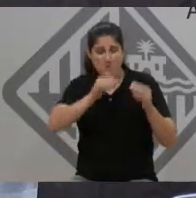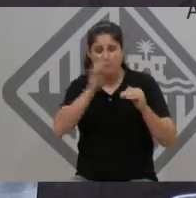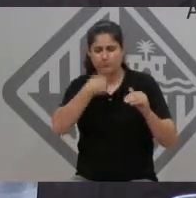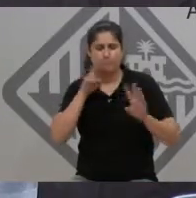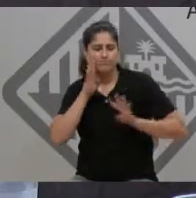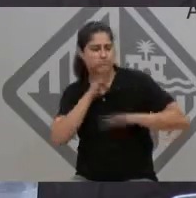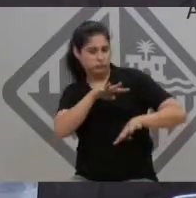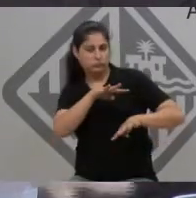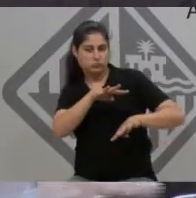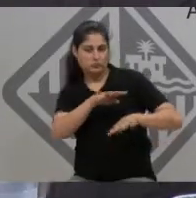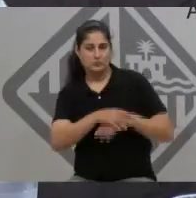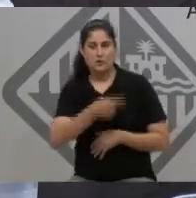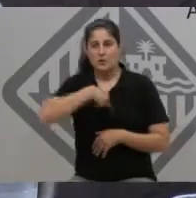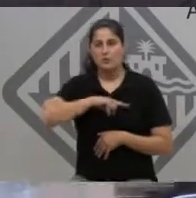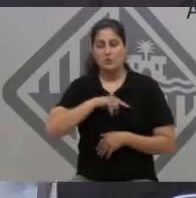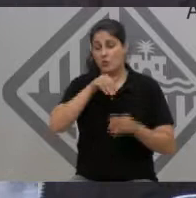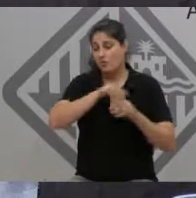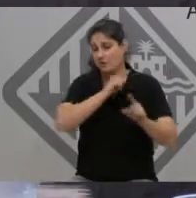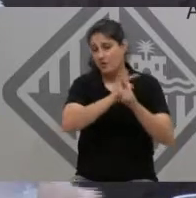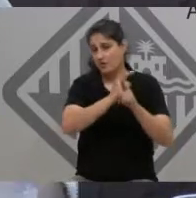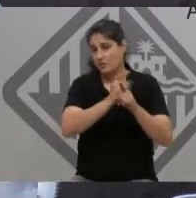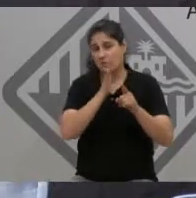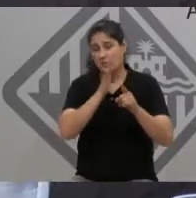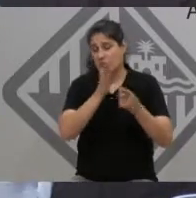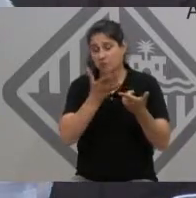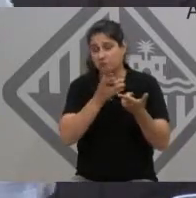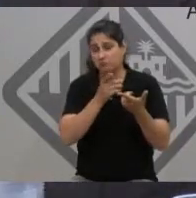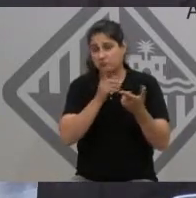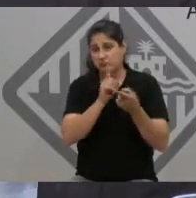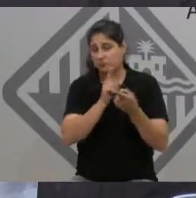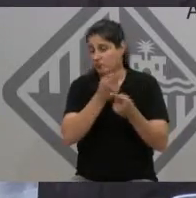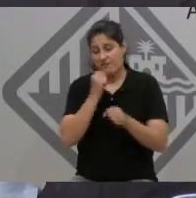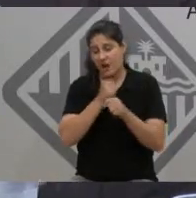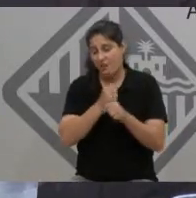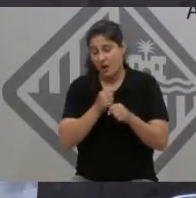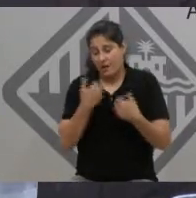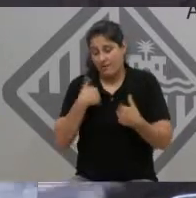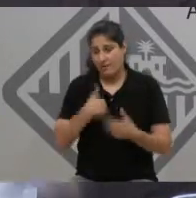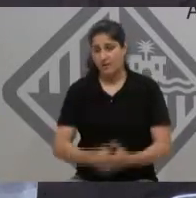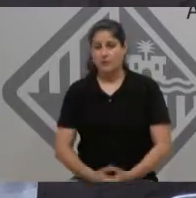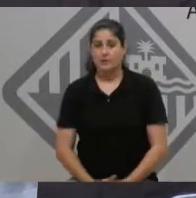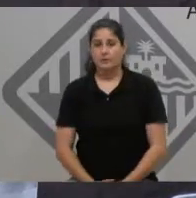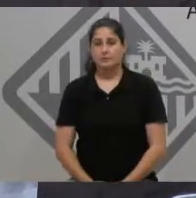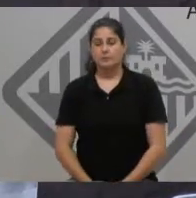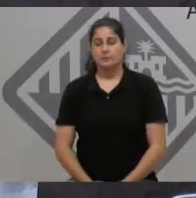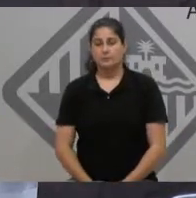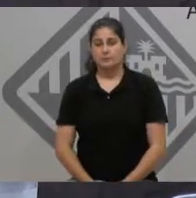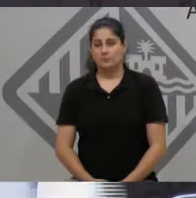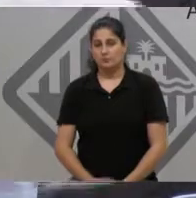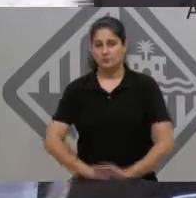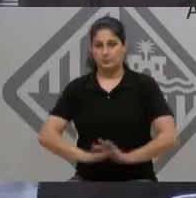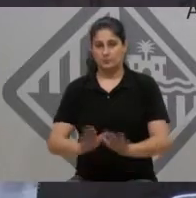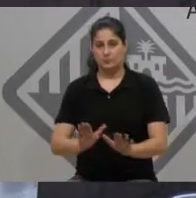contra simplemente porque nos cambian los criterios de negociación con representantes de dicho colectivo, pero seguiremos trabajando en ese aspecto. Y hay solo